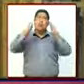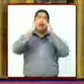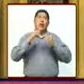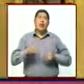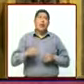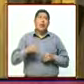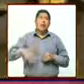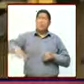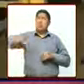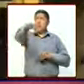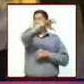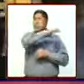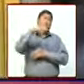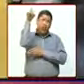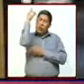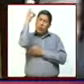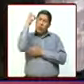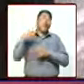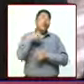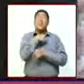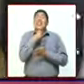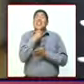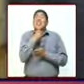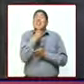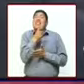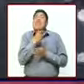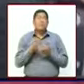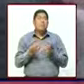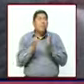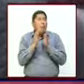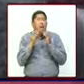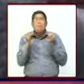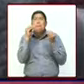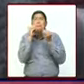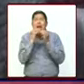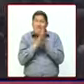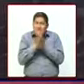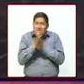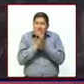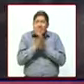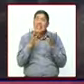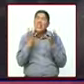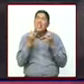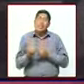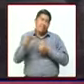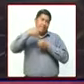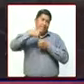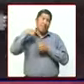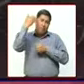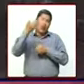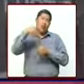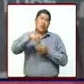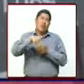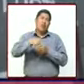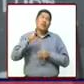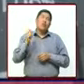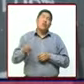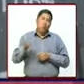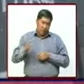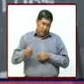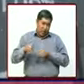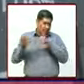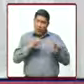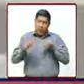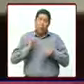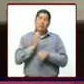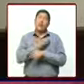como en todo el país. Vamos a ver quiénes son los más interesados en poder estar registrados precisamente para las próximas elecciones judiciales que se